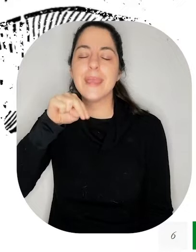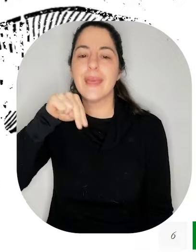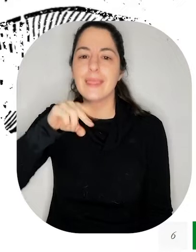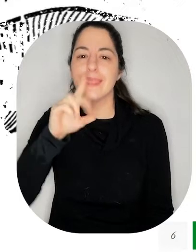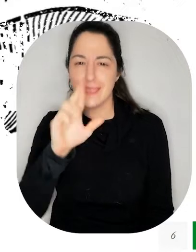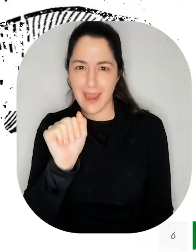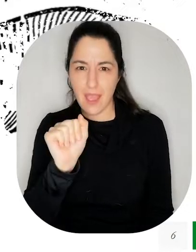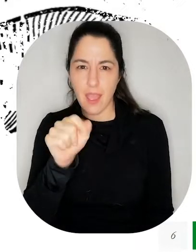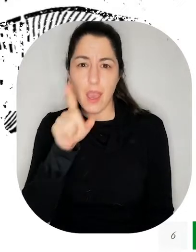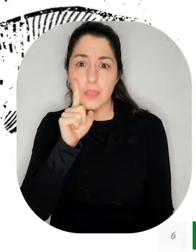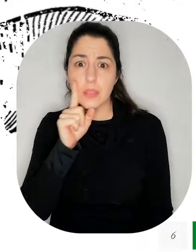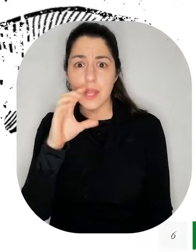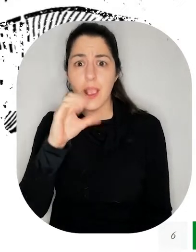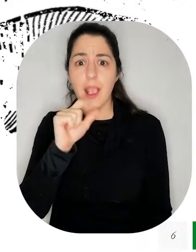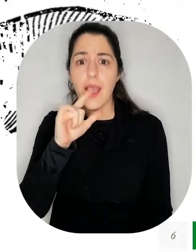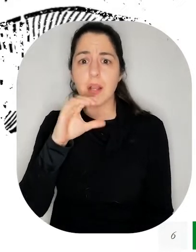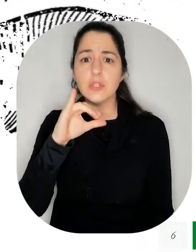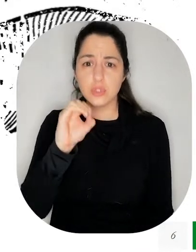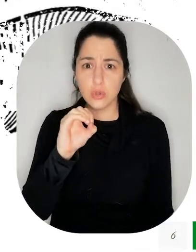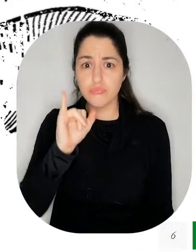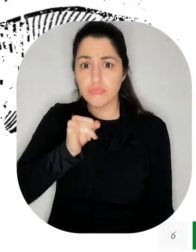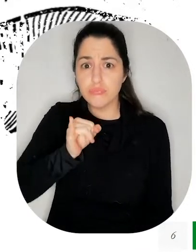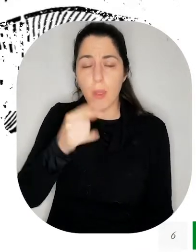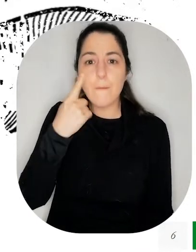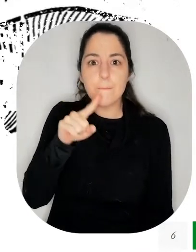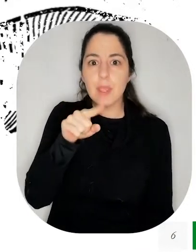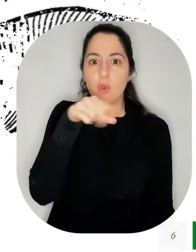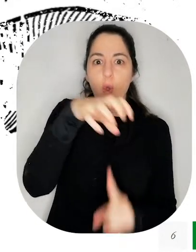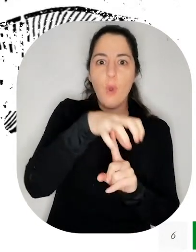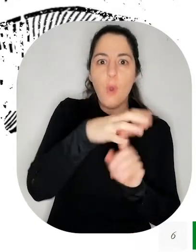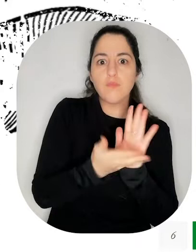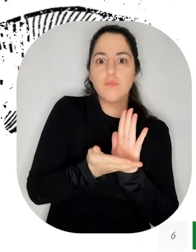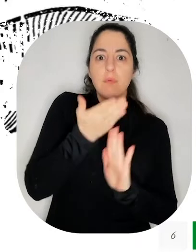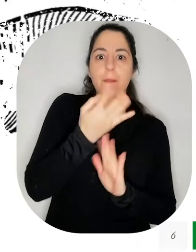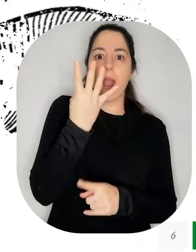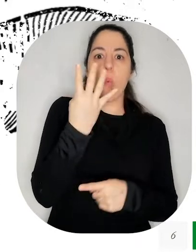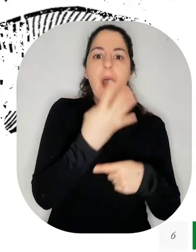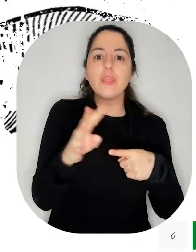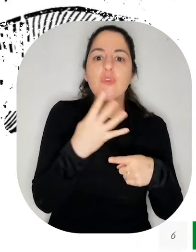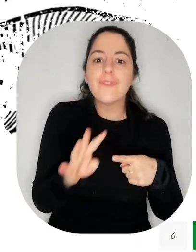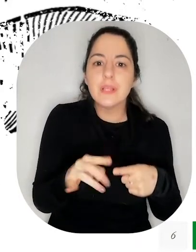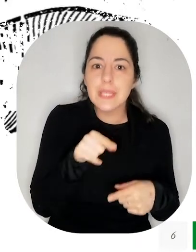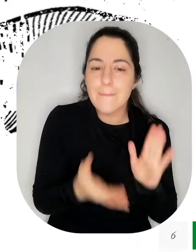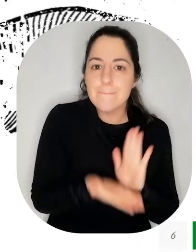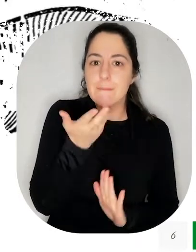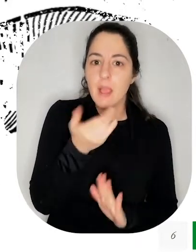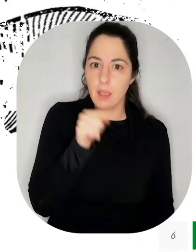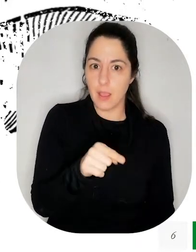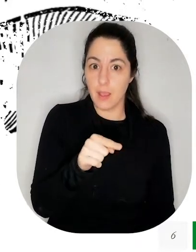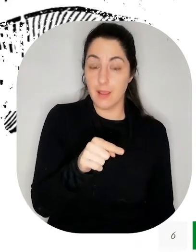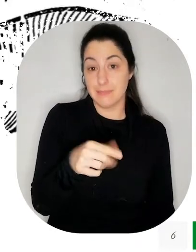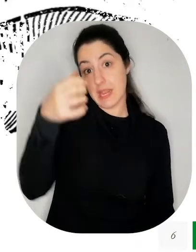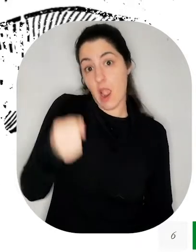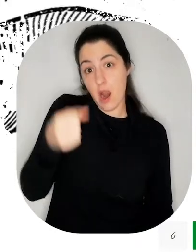mucho más que el cale también, que son 2 alimentos considerados altos en calcio normalmente. Puede ser un buen suplemento de calcio